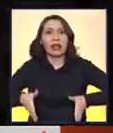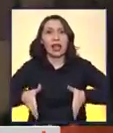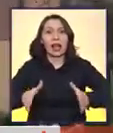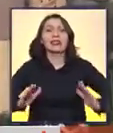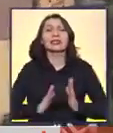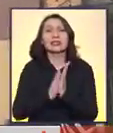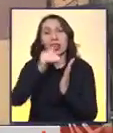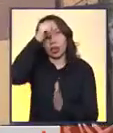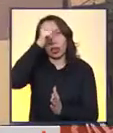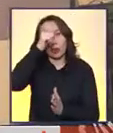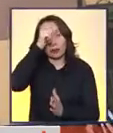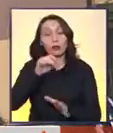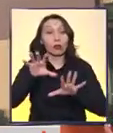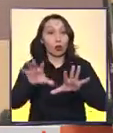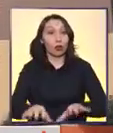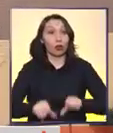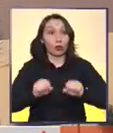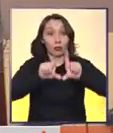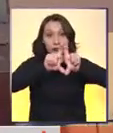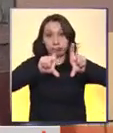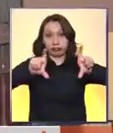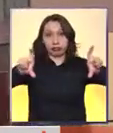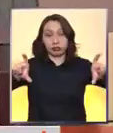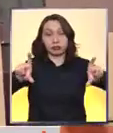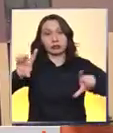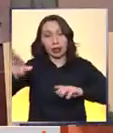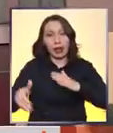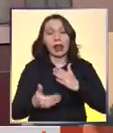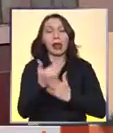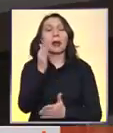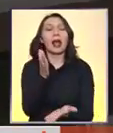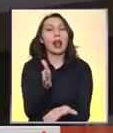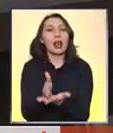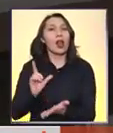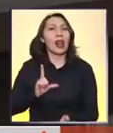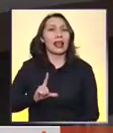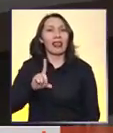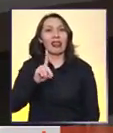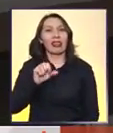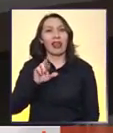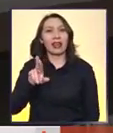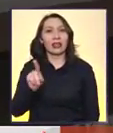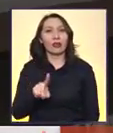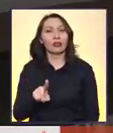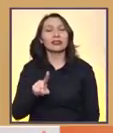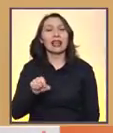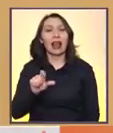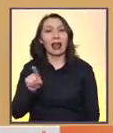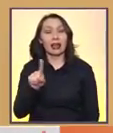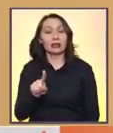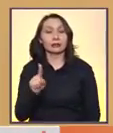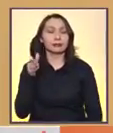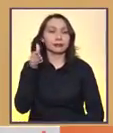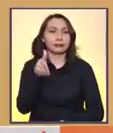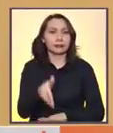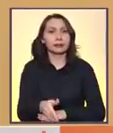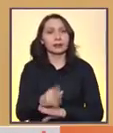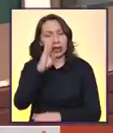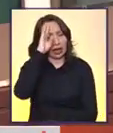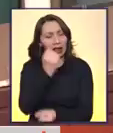Domingo. En toma y con este lienzo despertó el Liceo Darío Salas. Durante la tarde, desórdenes obligaron a que llegara fuerzas especiales